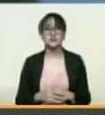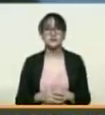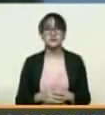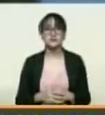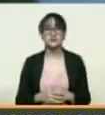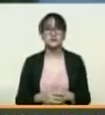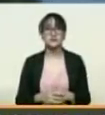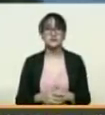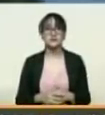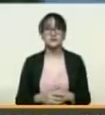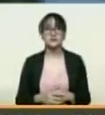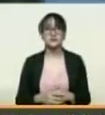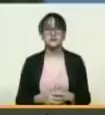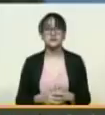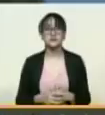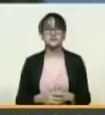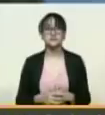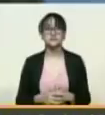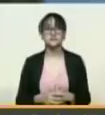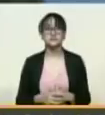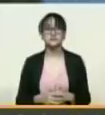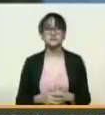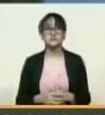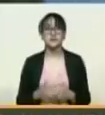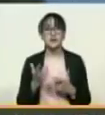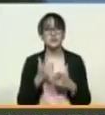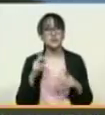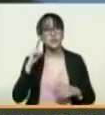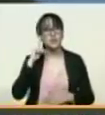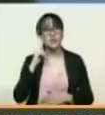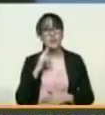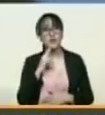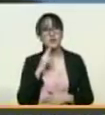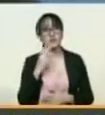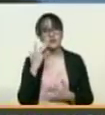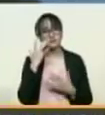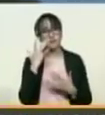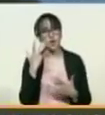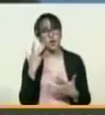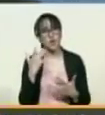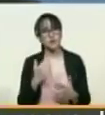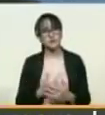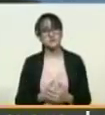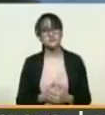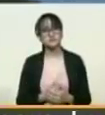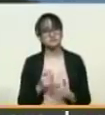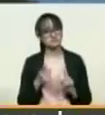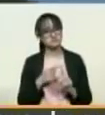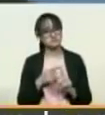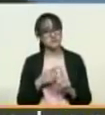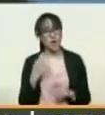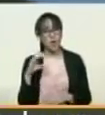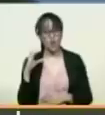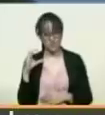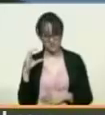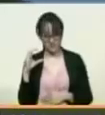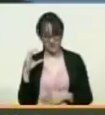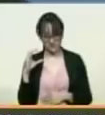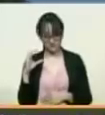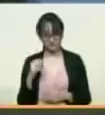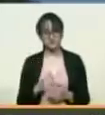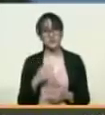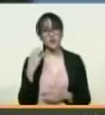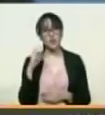¿no? Y el libertador Simón Bolívar tuvo aquella visión estratégica, ¿no? En primer lugar, Colombia